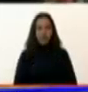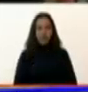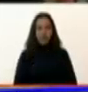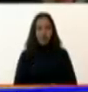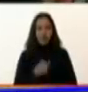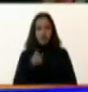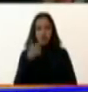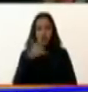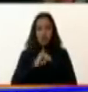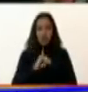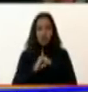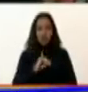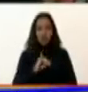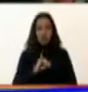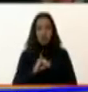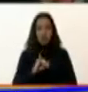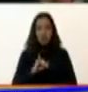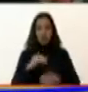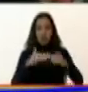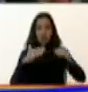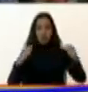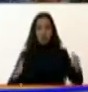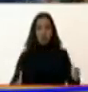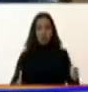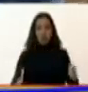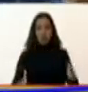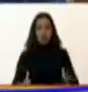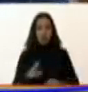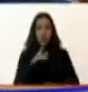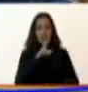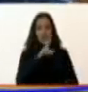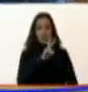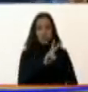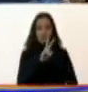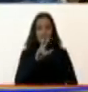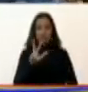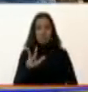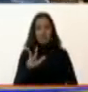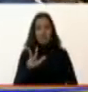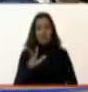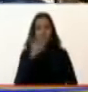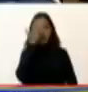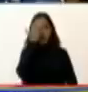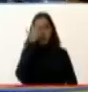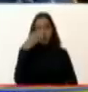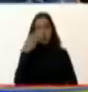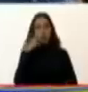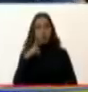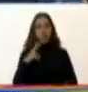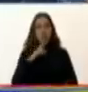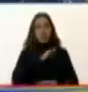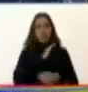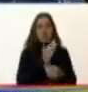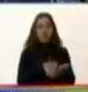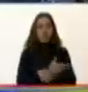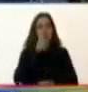yo estuve en el puente Tienditas el 23 de febrero. Y vi la fuerza de la